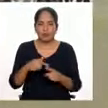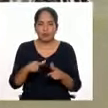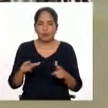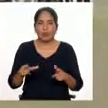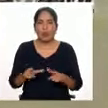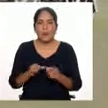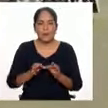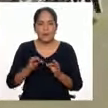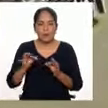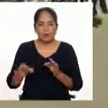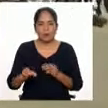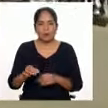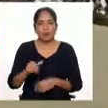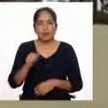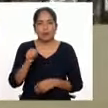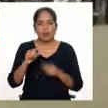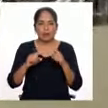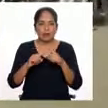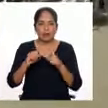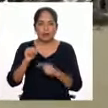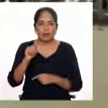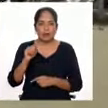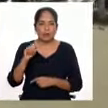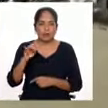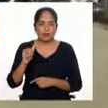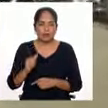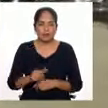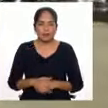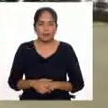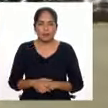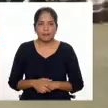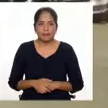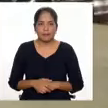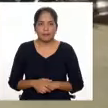la provincia del mismo nombre. Escuchemos a la jefa de Estado.